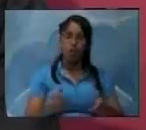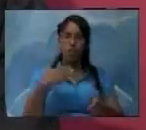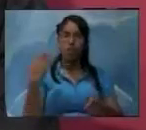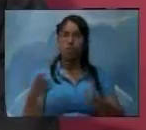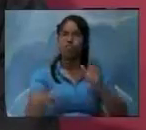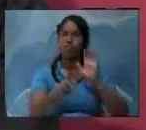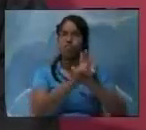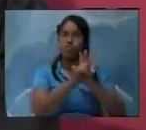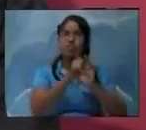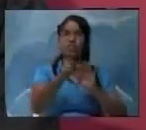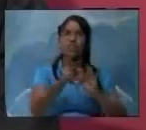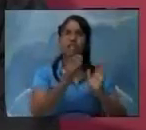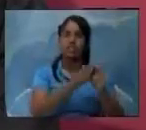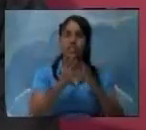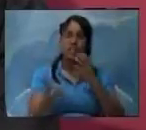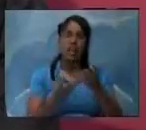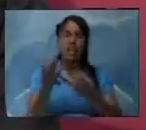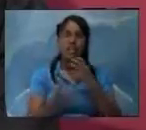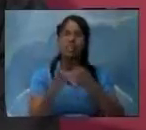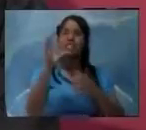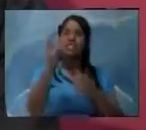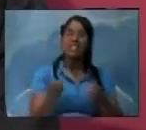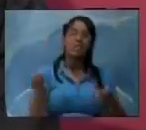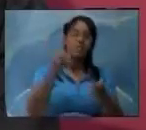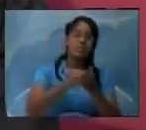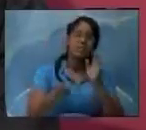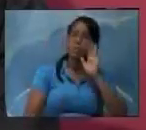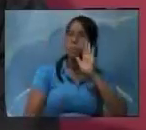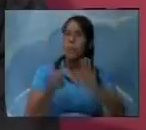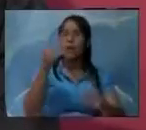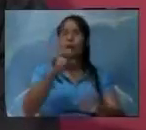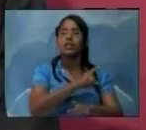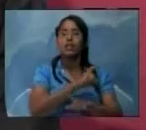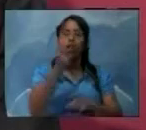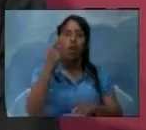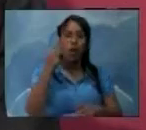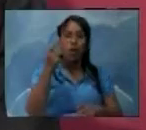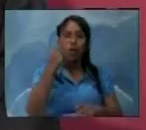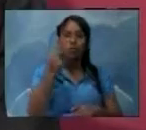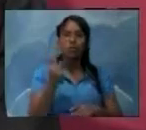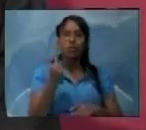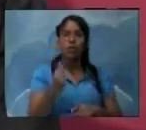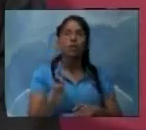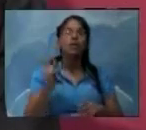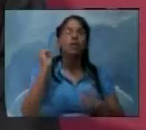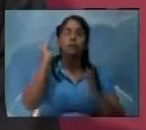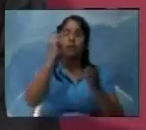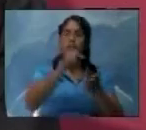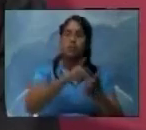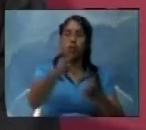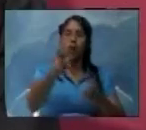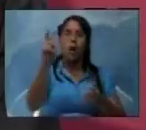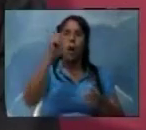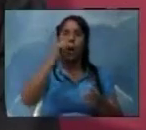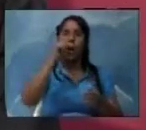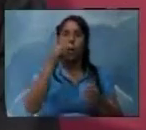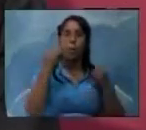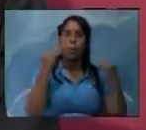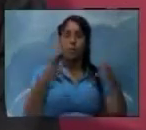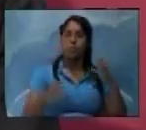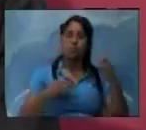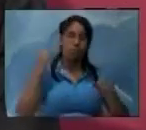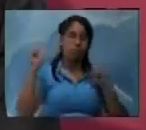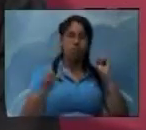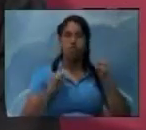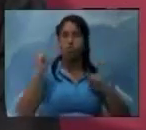el horno se calentase 7 veces más de lo acostumbrado, y mandó a hombres muy